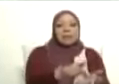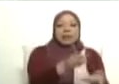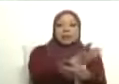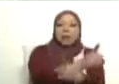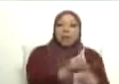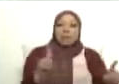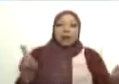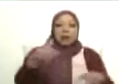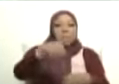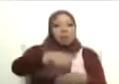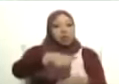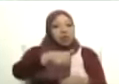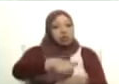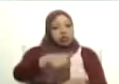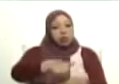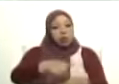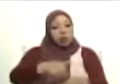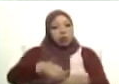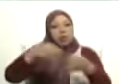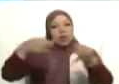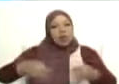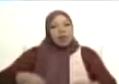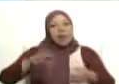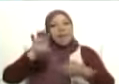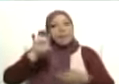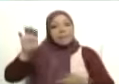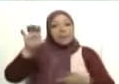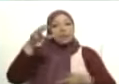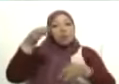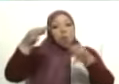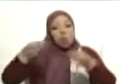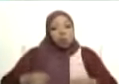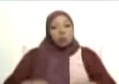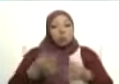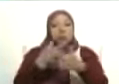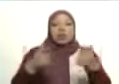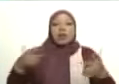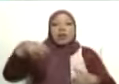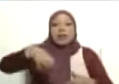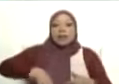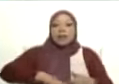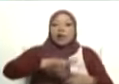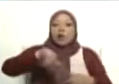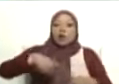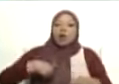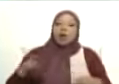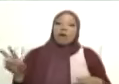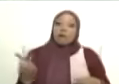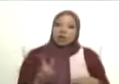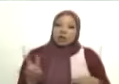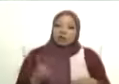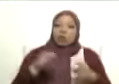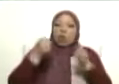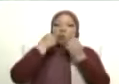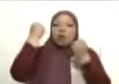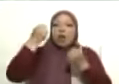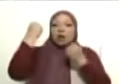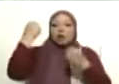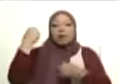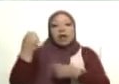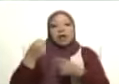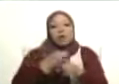nacional. Es una reafirmación de la patria, es una reafirmación del Estado-Nación. Es una lucha